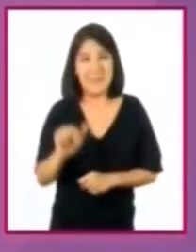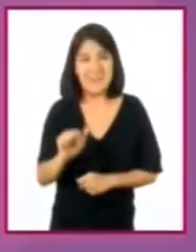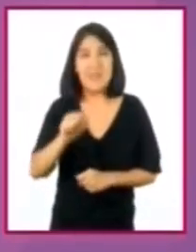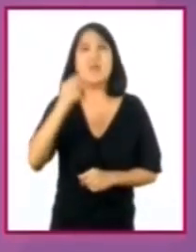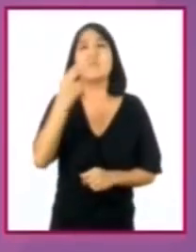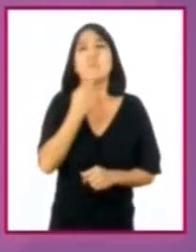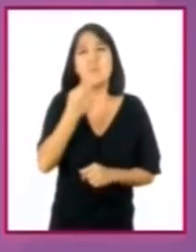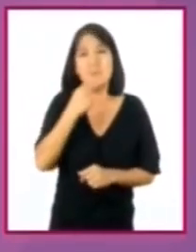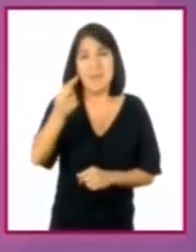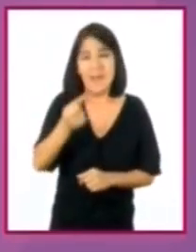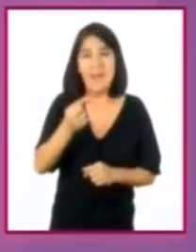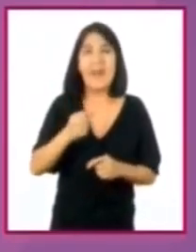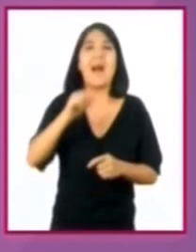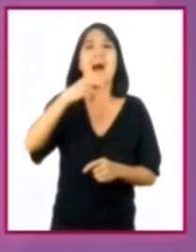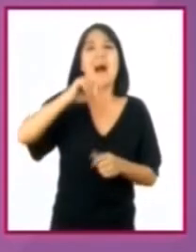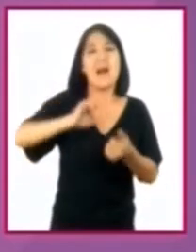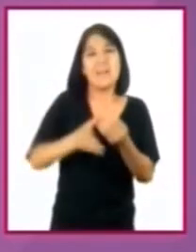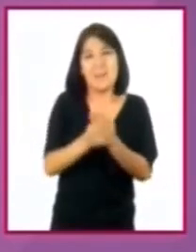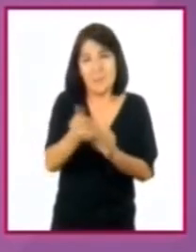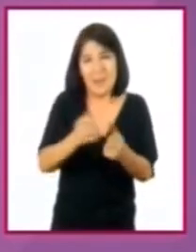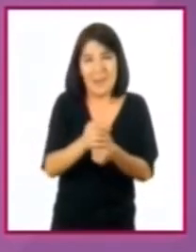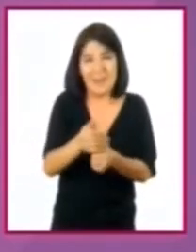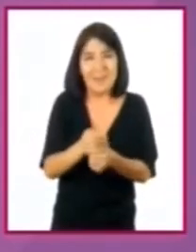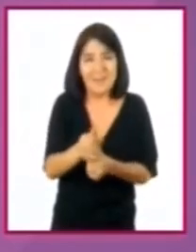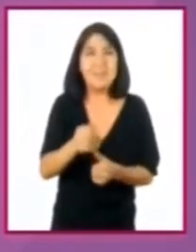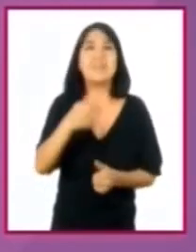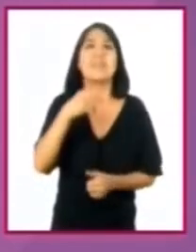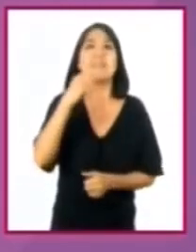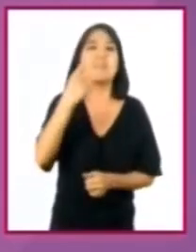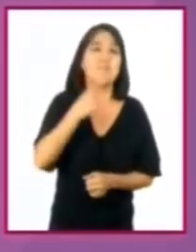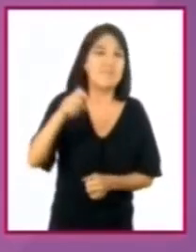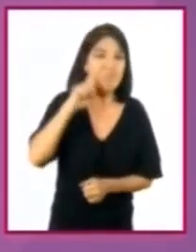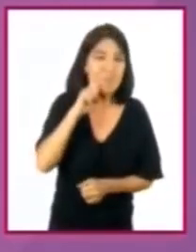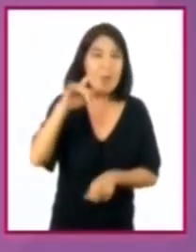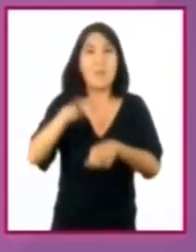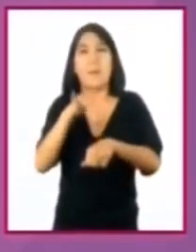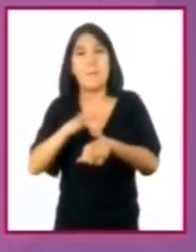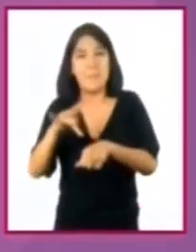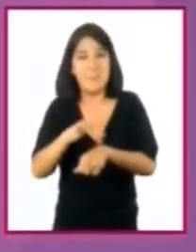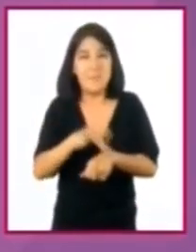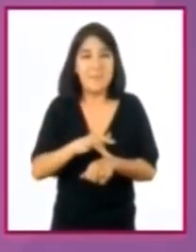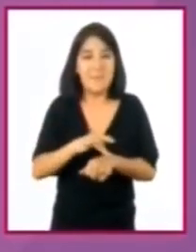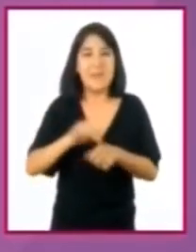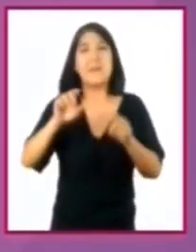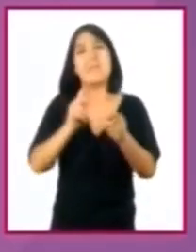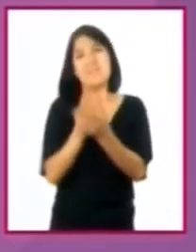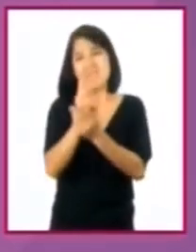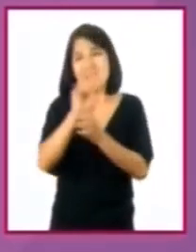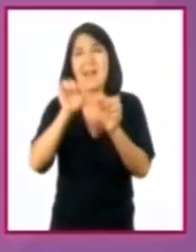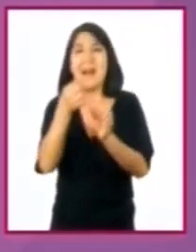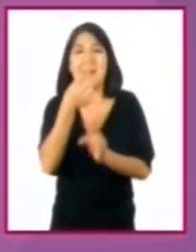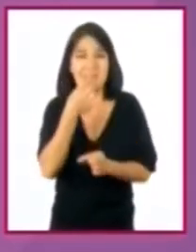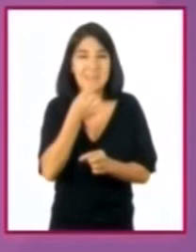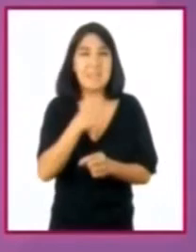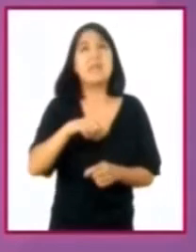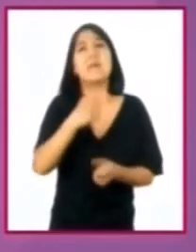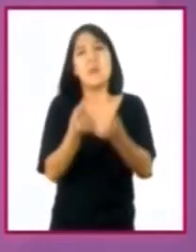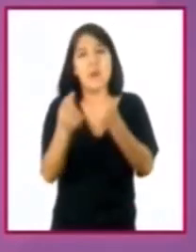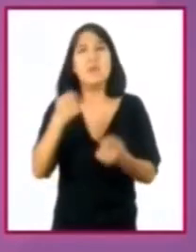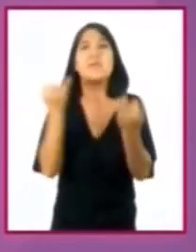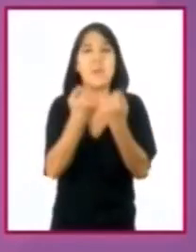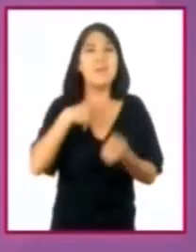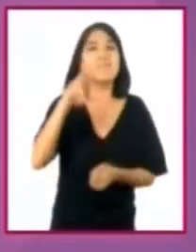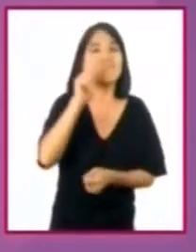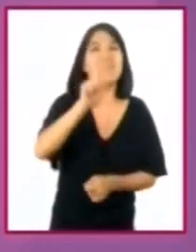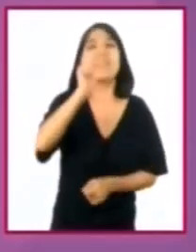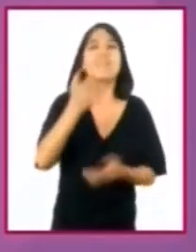amaranto, aguacates, chile, tomates, nopales, quelites, entre otras plantas, me indican lo que